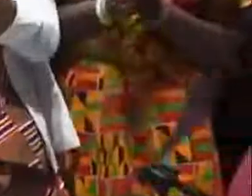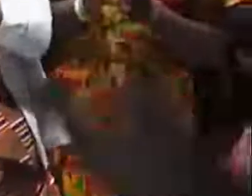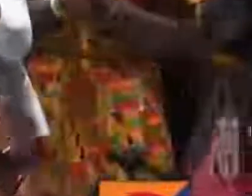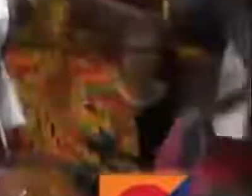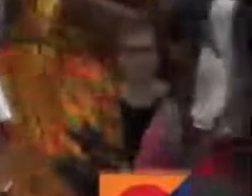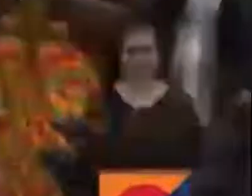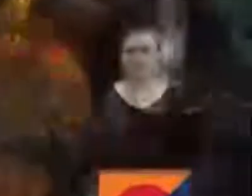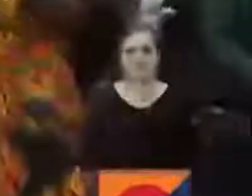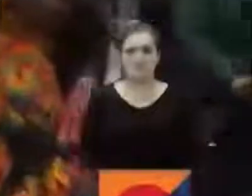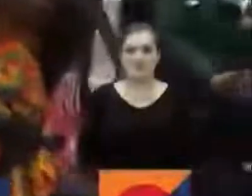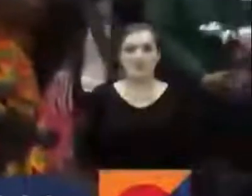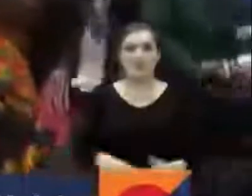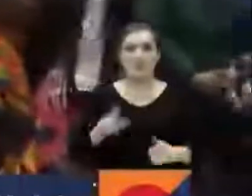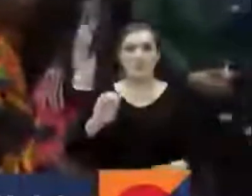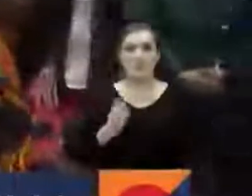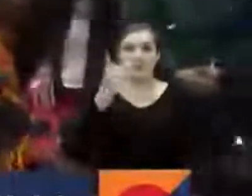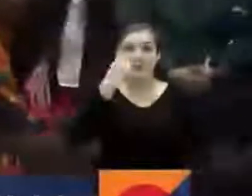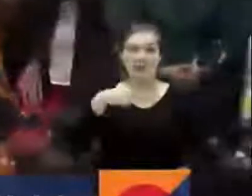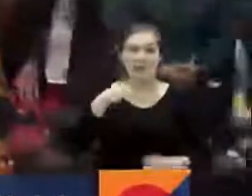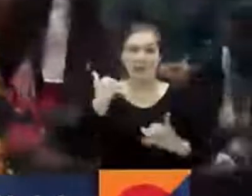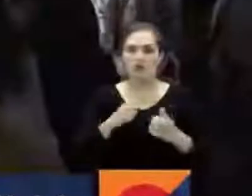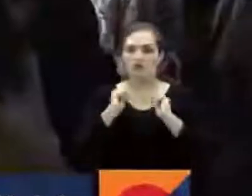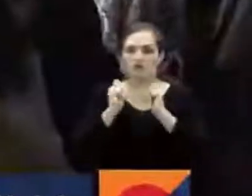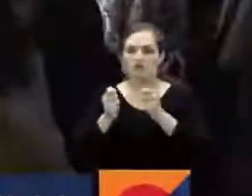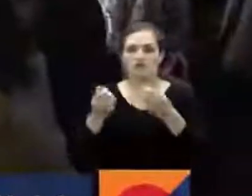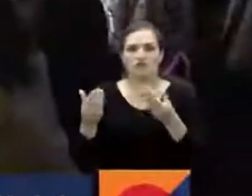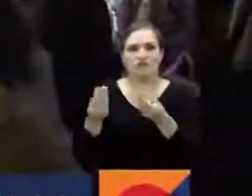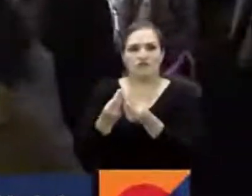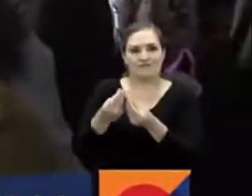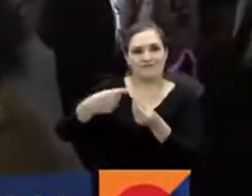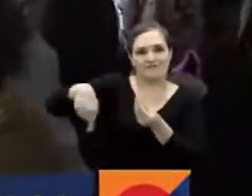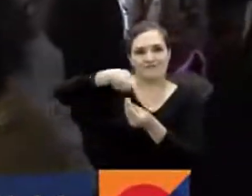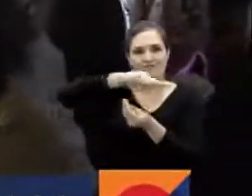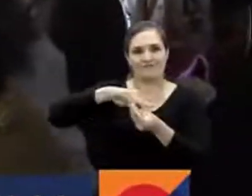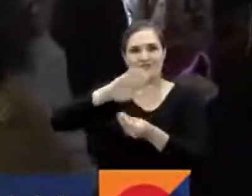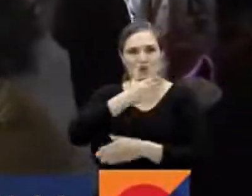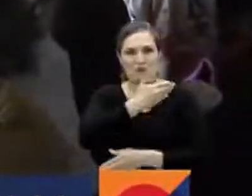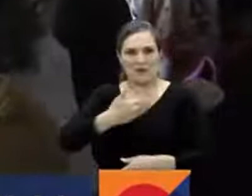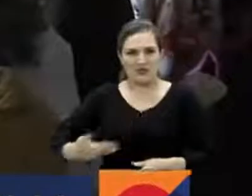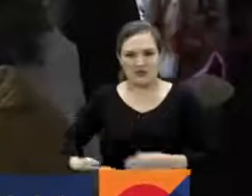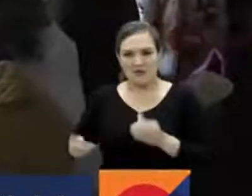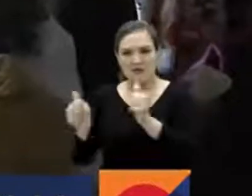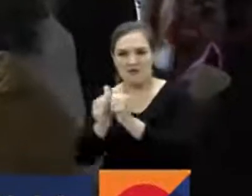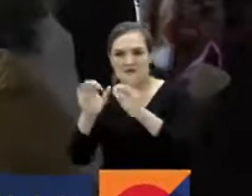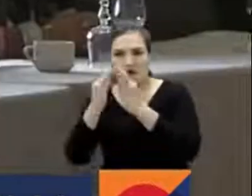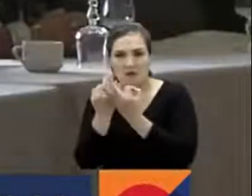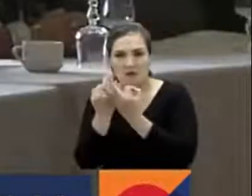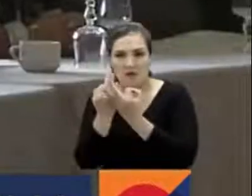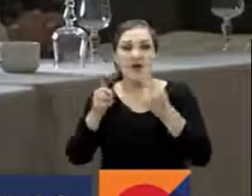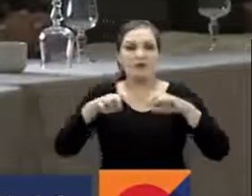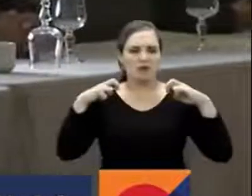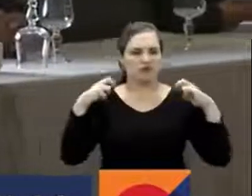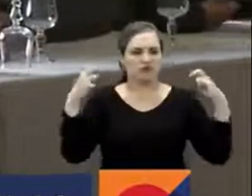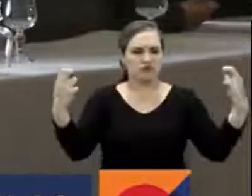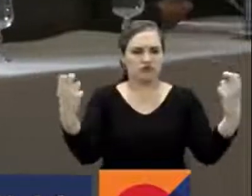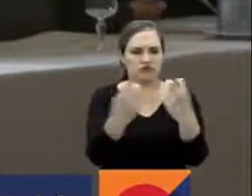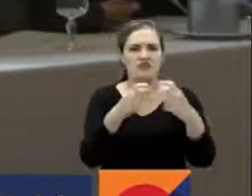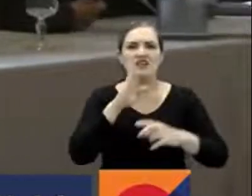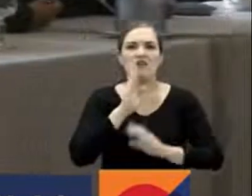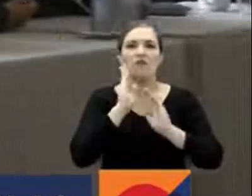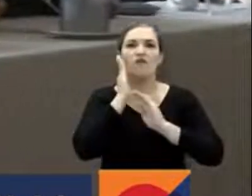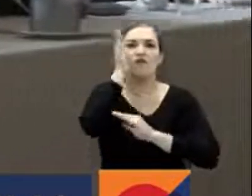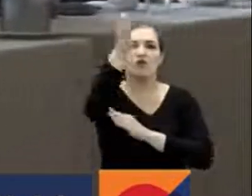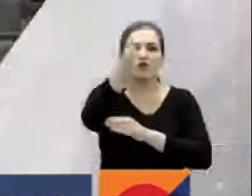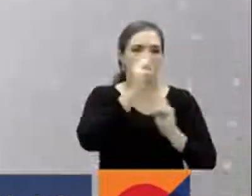Primer día del presidente electo junto a su familia. Petro estuvo pendiente de reunión de su bancada en el Congreso. Mañana tendrá